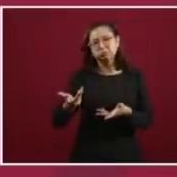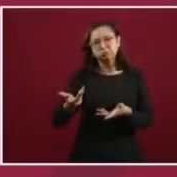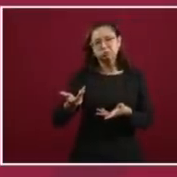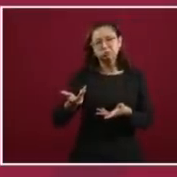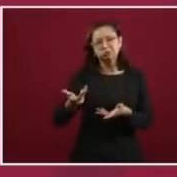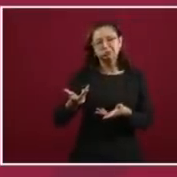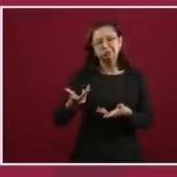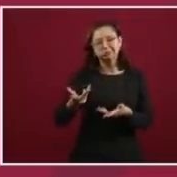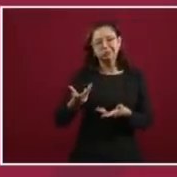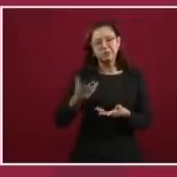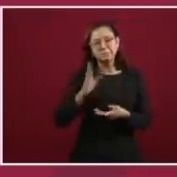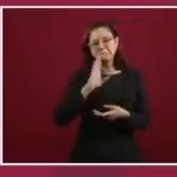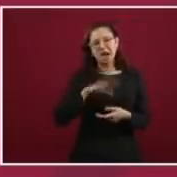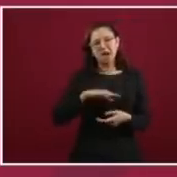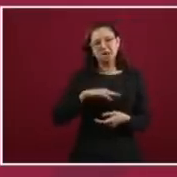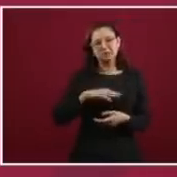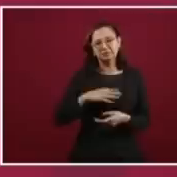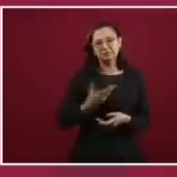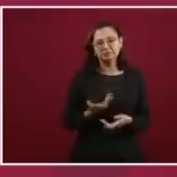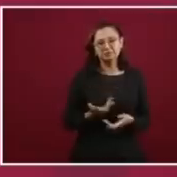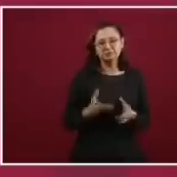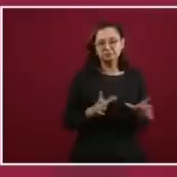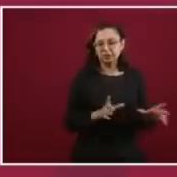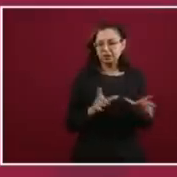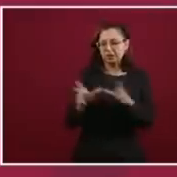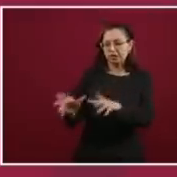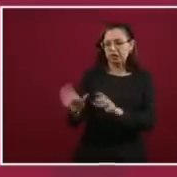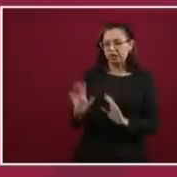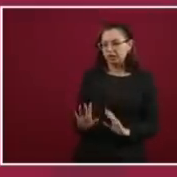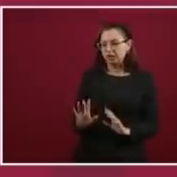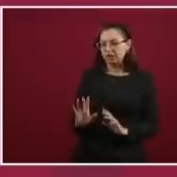y lógica a la derecha